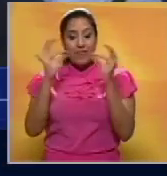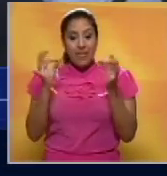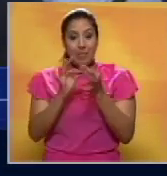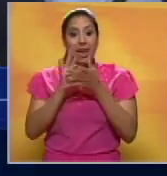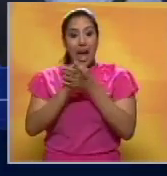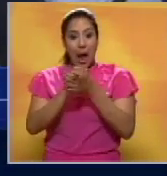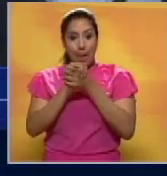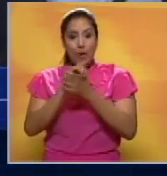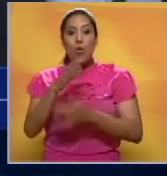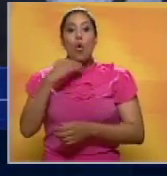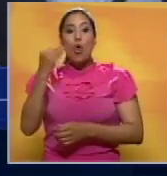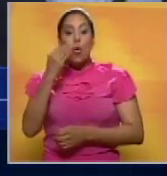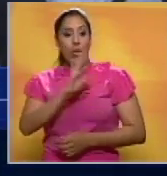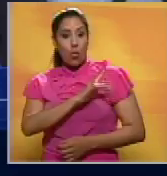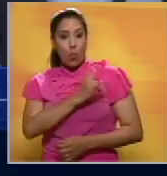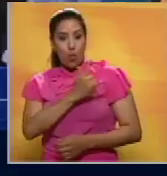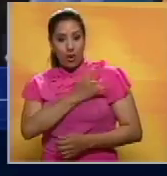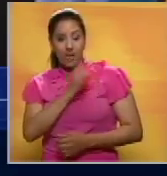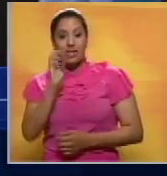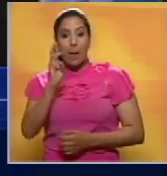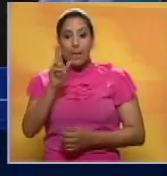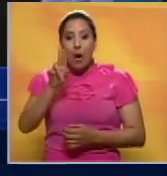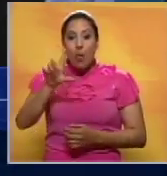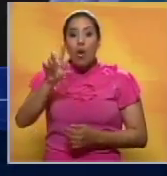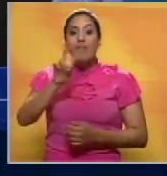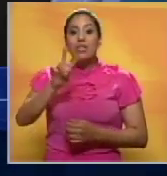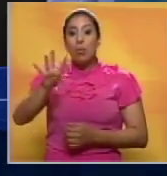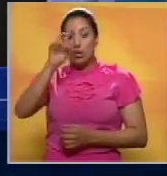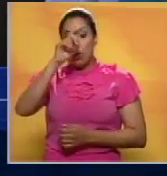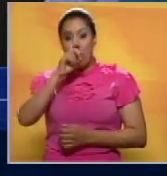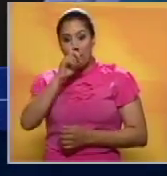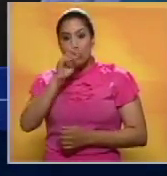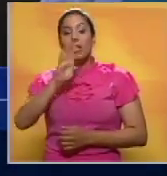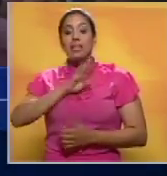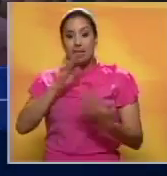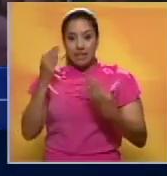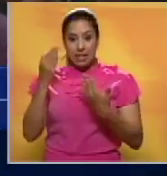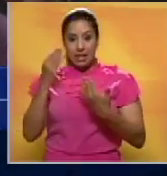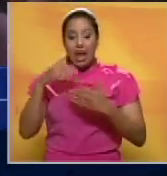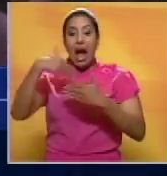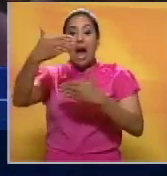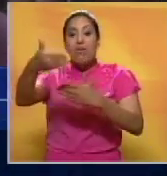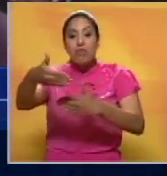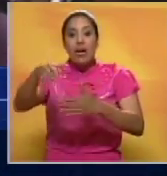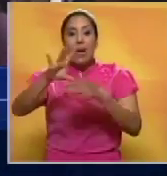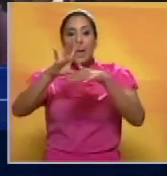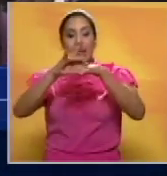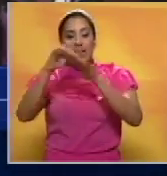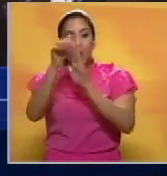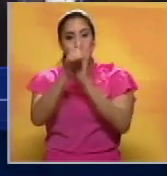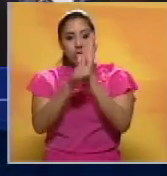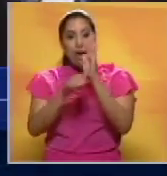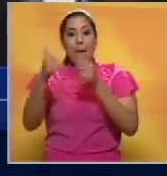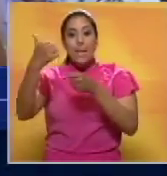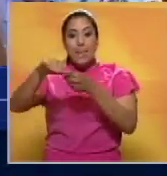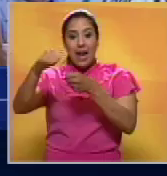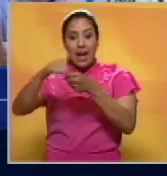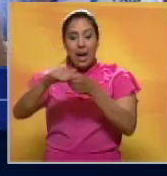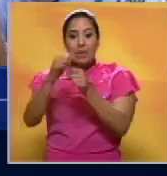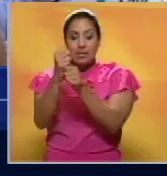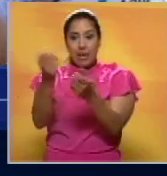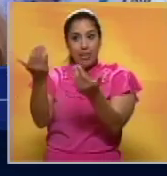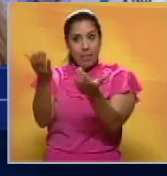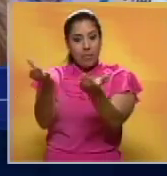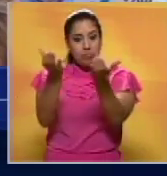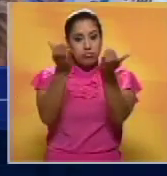familiares y amigos del joven universitario Paul Moreno, de 24 años de edad, se encuentran a las afueras de la Medicatura Forense de Maracaibo, a la espera